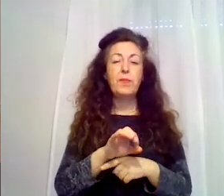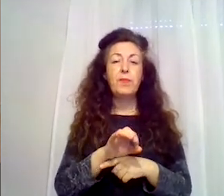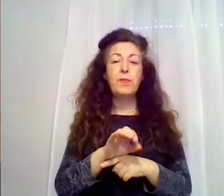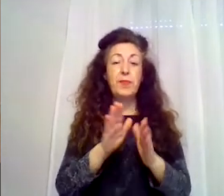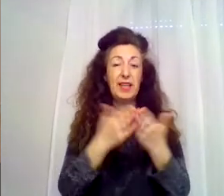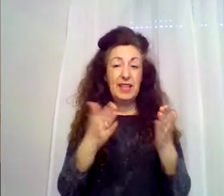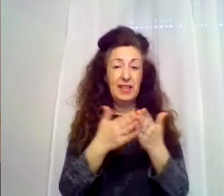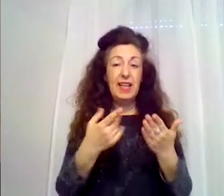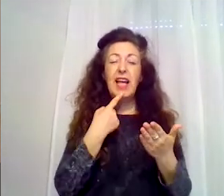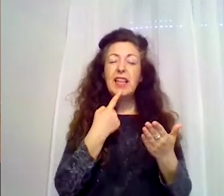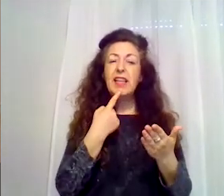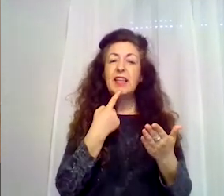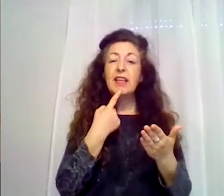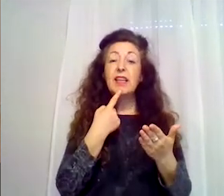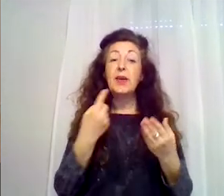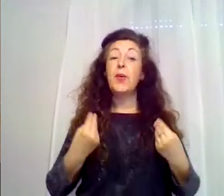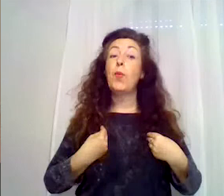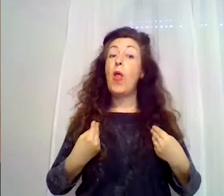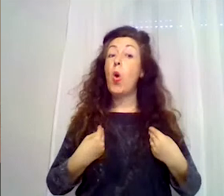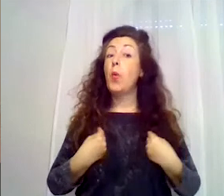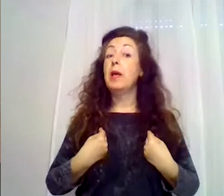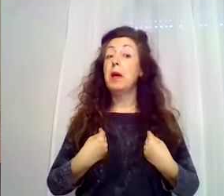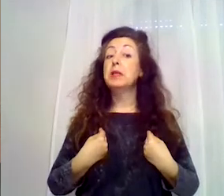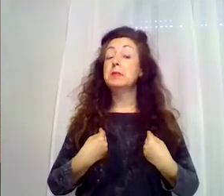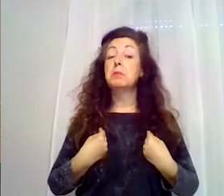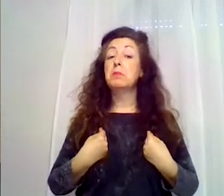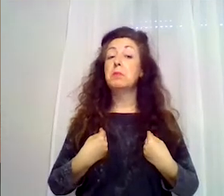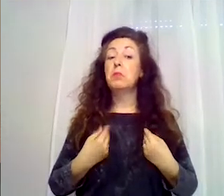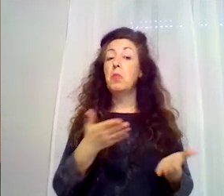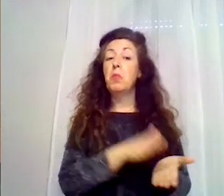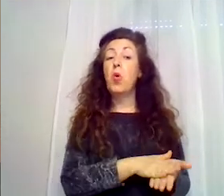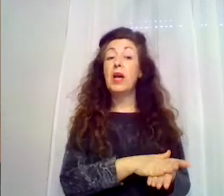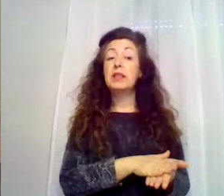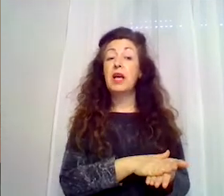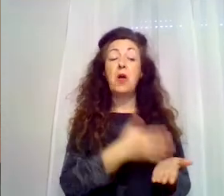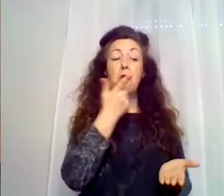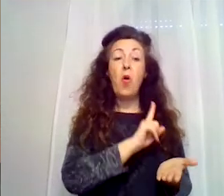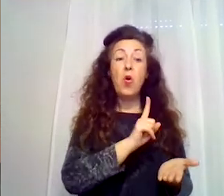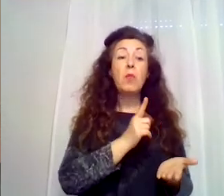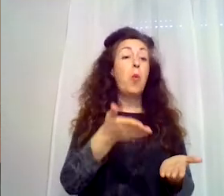evidentemente de las ideas de Epicuro. Muchísimas gracias y que disfrutemos.